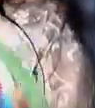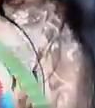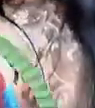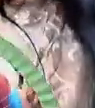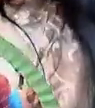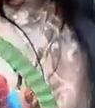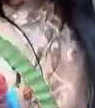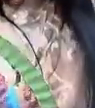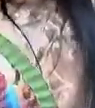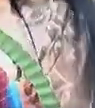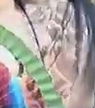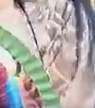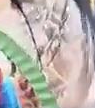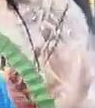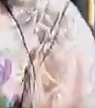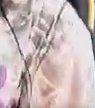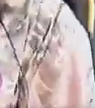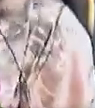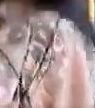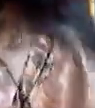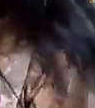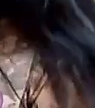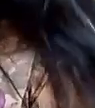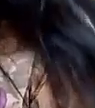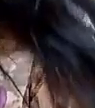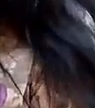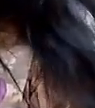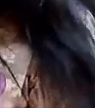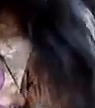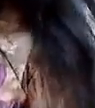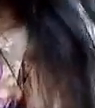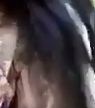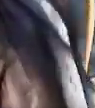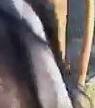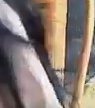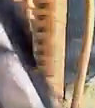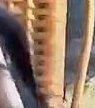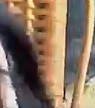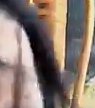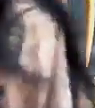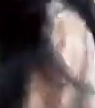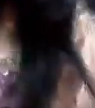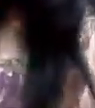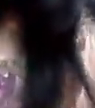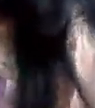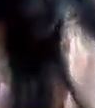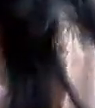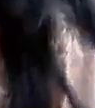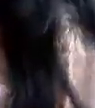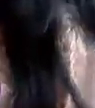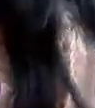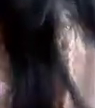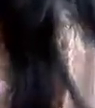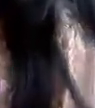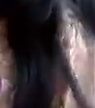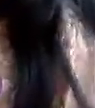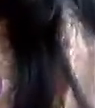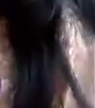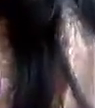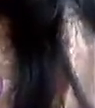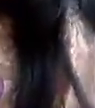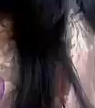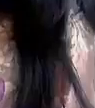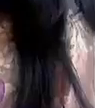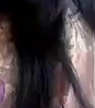Sueño. Me voy a acostar, mamá Giovanni. Ay, bueno, que tengas dulces sueños, conejo dormilón. Oye, ¿te cepillaste los dientes?